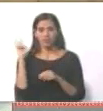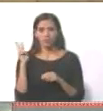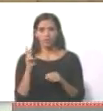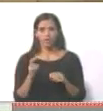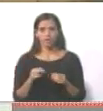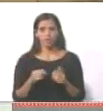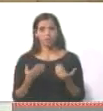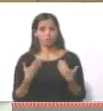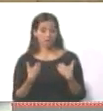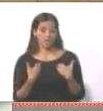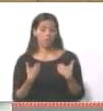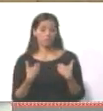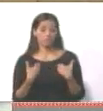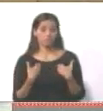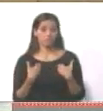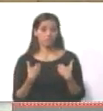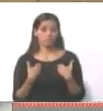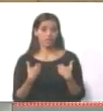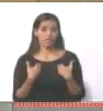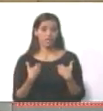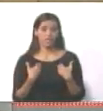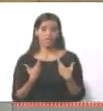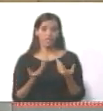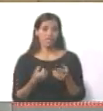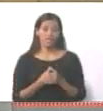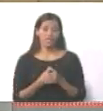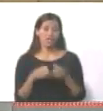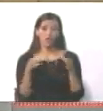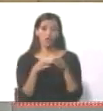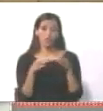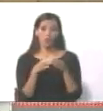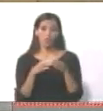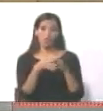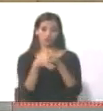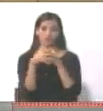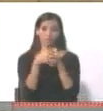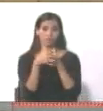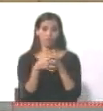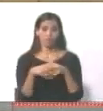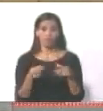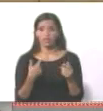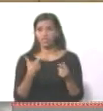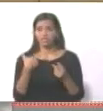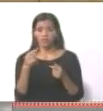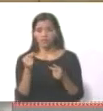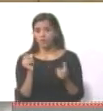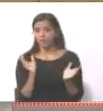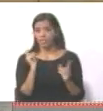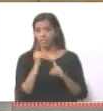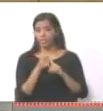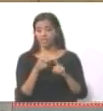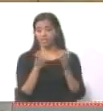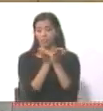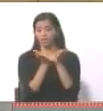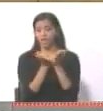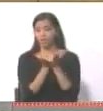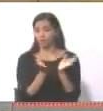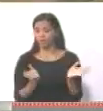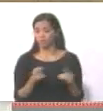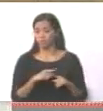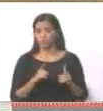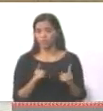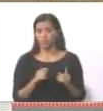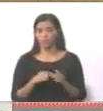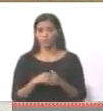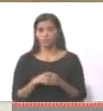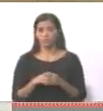Para mí es agente de los gringos desde que era cadete, porque él se fue a trabajar con Verizon, creo. O con Verizon o AT&T,